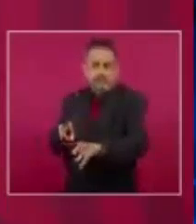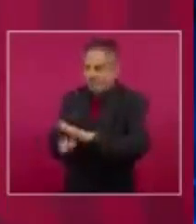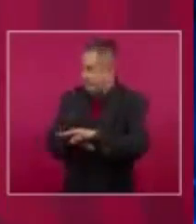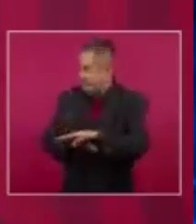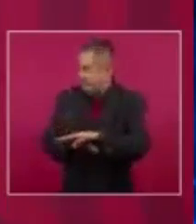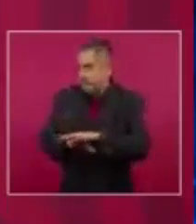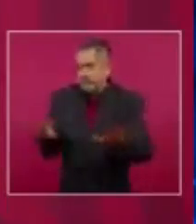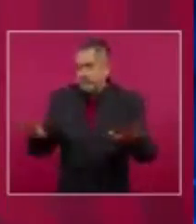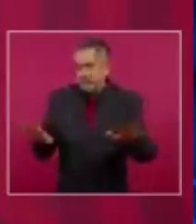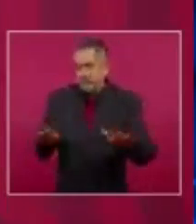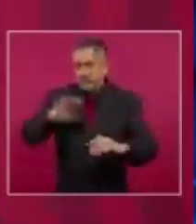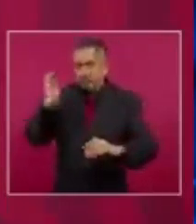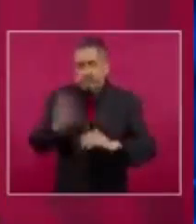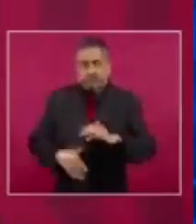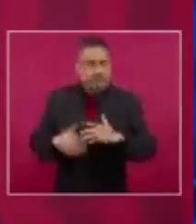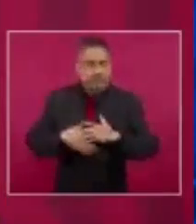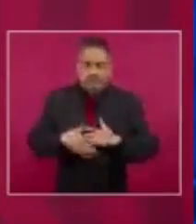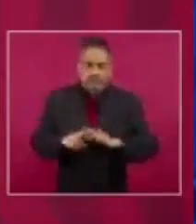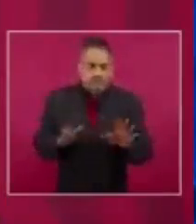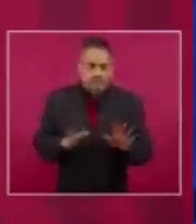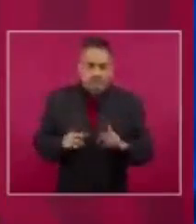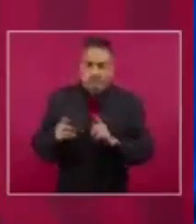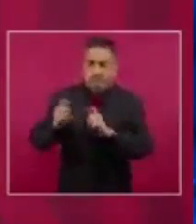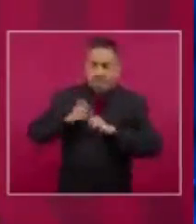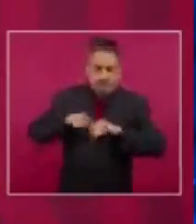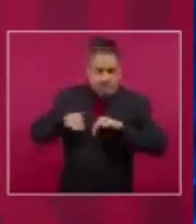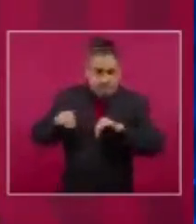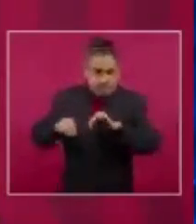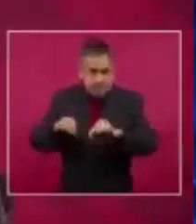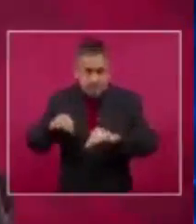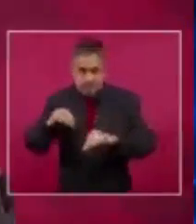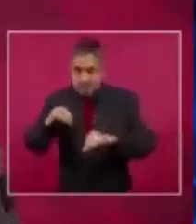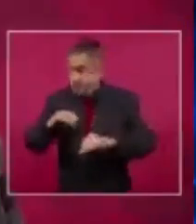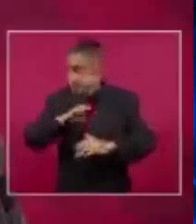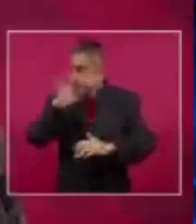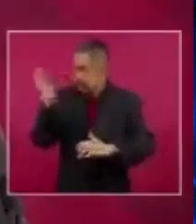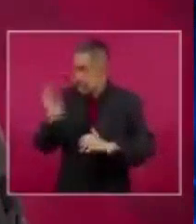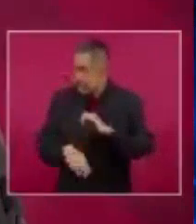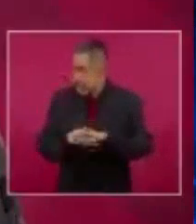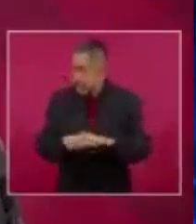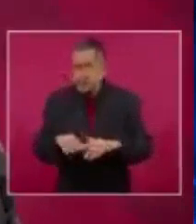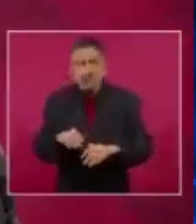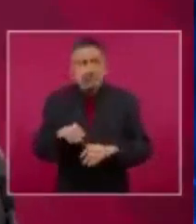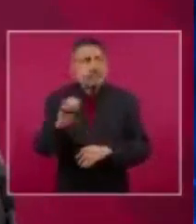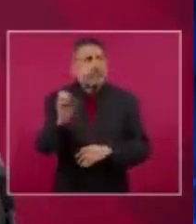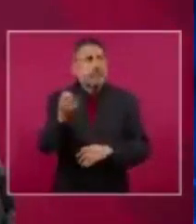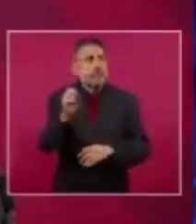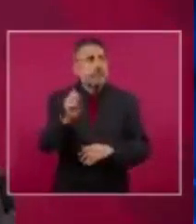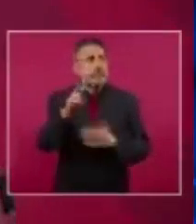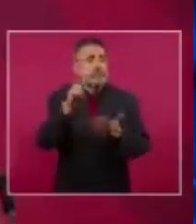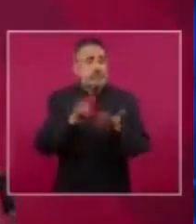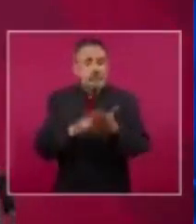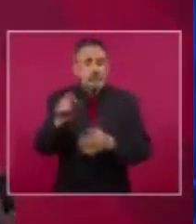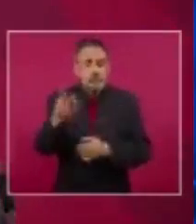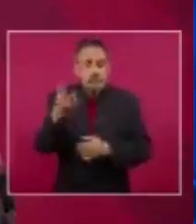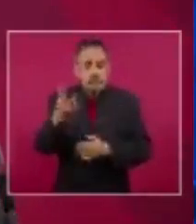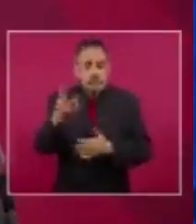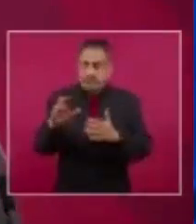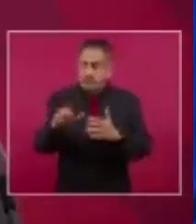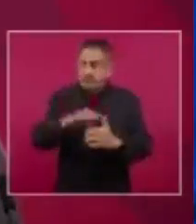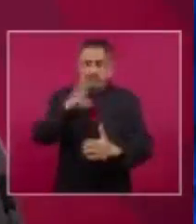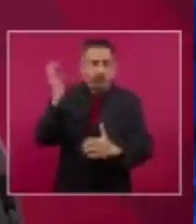al terminar mi encomienda, mi mandato, a finales de septiembre del 24.